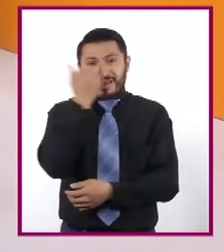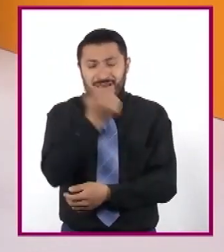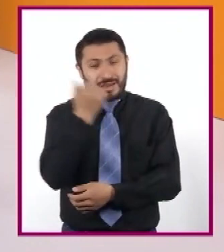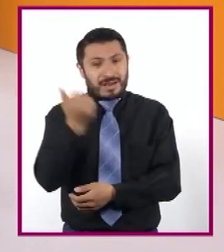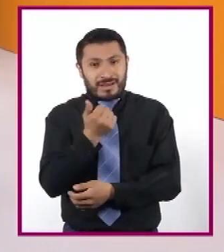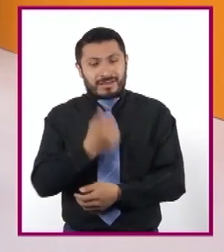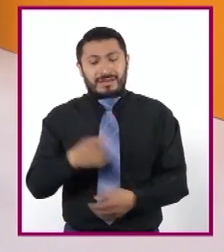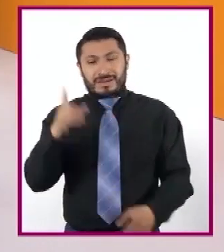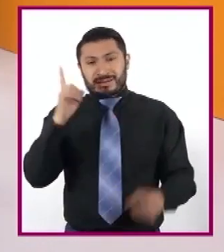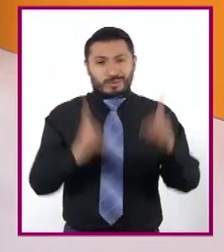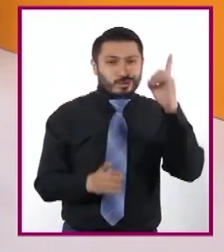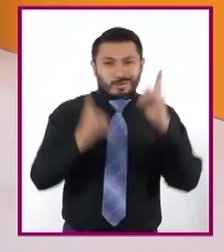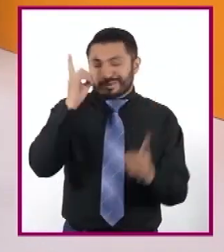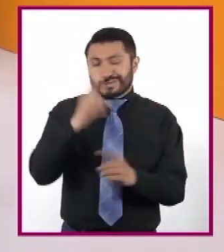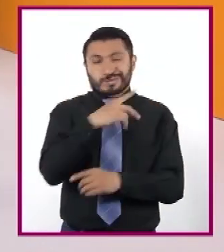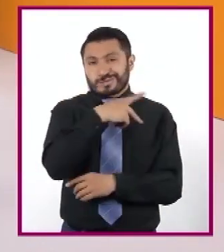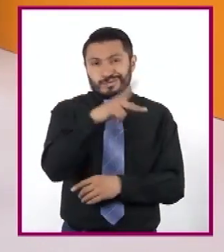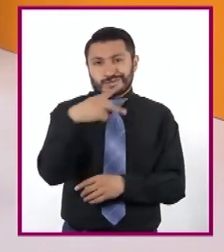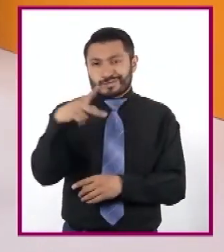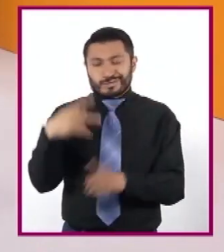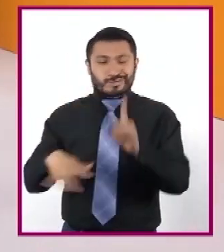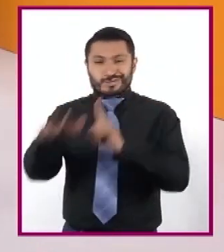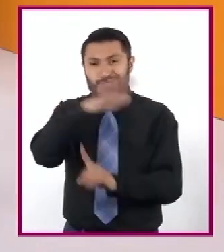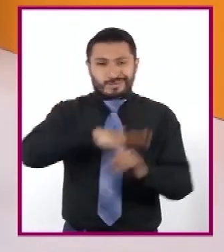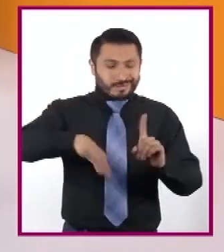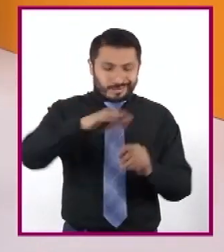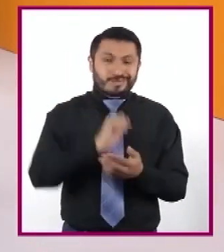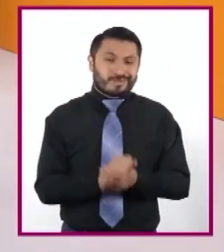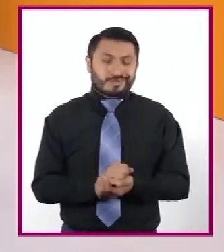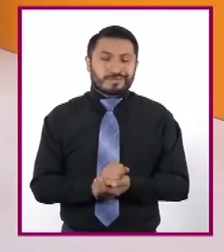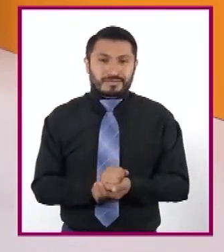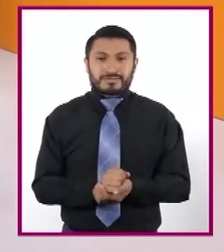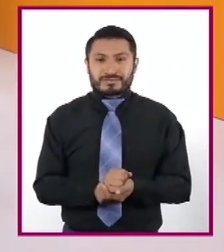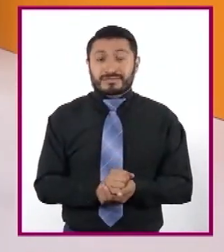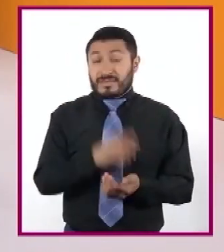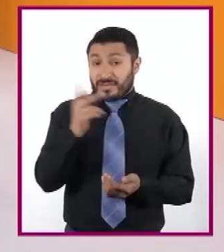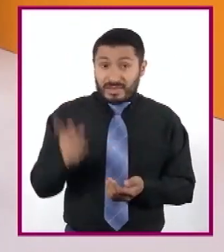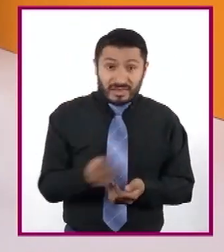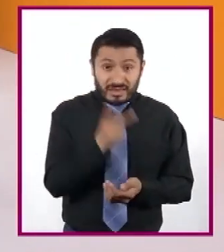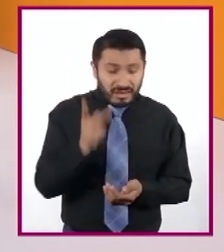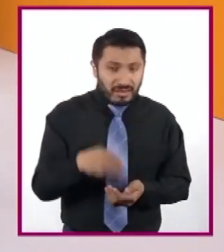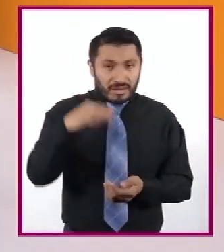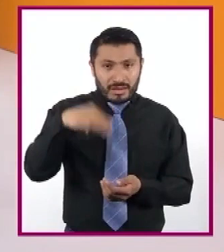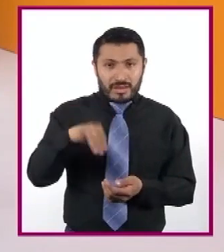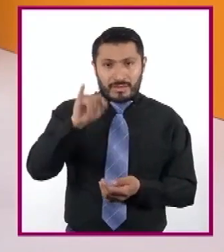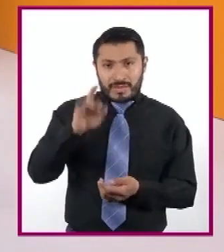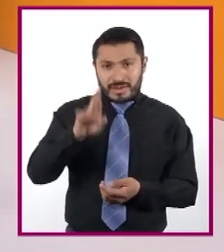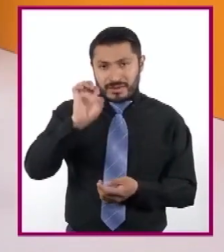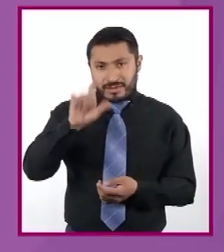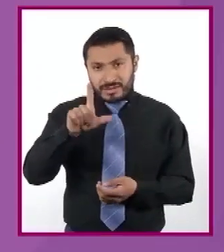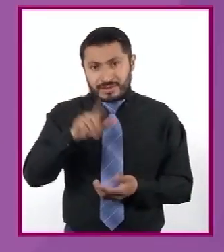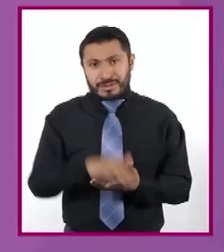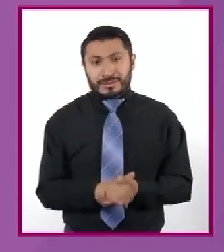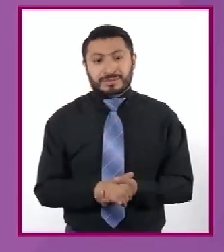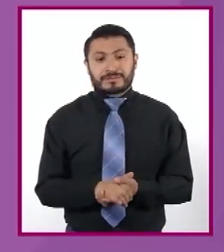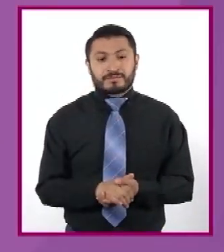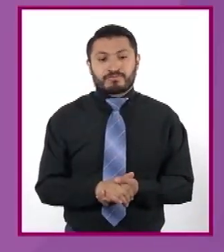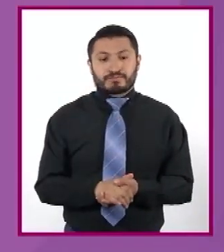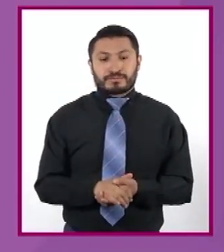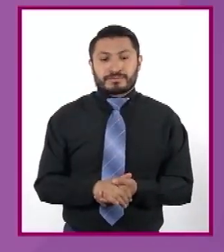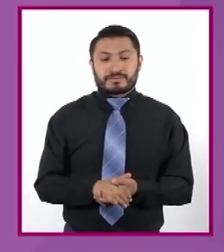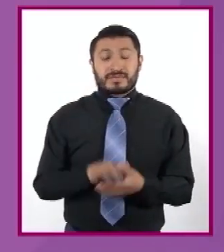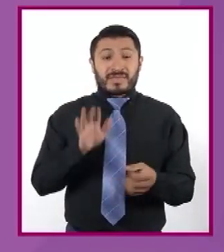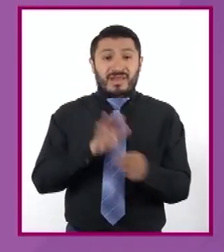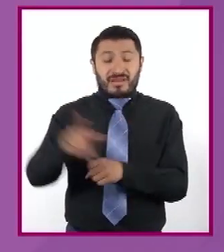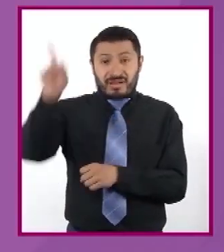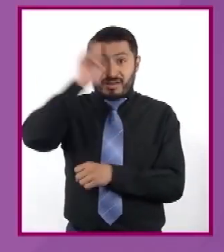con inquietudes propias de su entorno social. Vamos con la pregunta de Mirel Bernstein Ibarra. ¿Qué recomendaciones